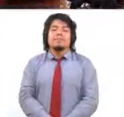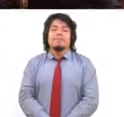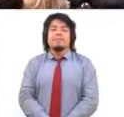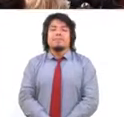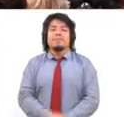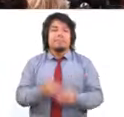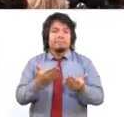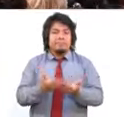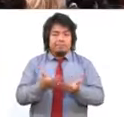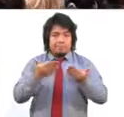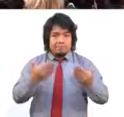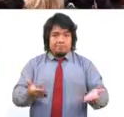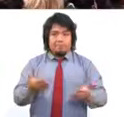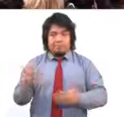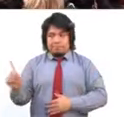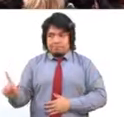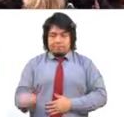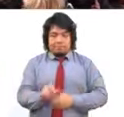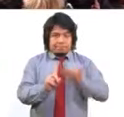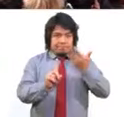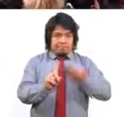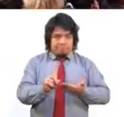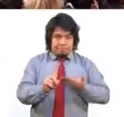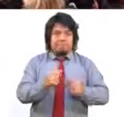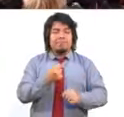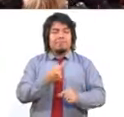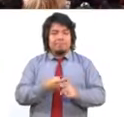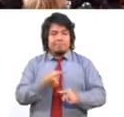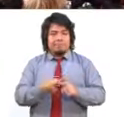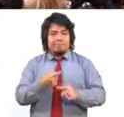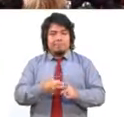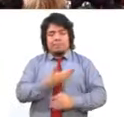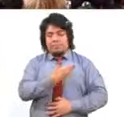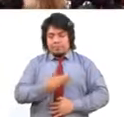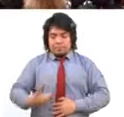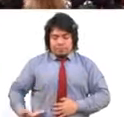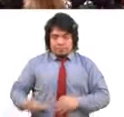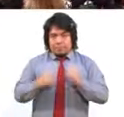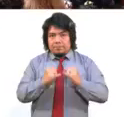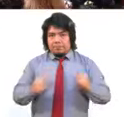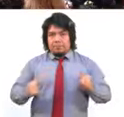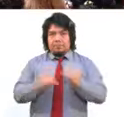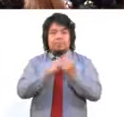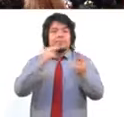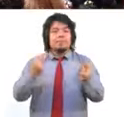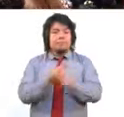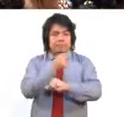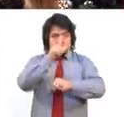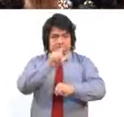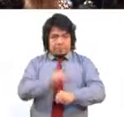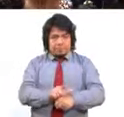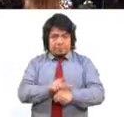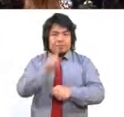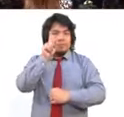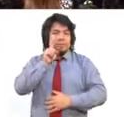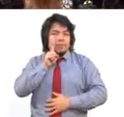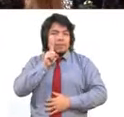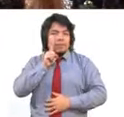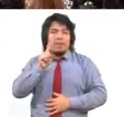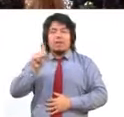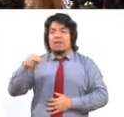Y a continuación tenemos el gusto de ceder el uso de la voz en los micrófonos a la presidenta del Instituto Nacional de las Mujeres, doctora Nadine Gassman